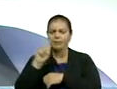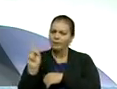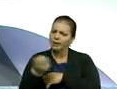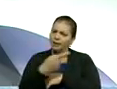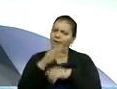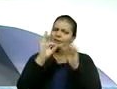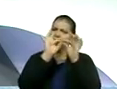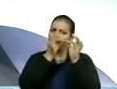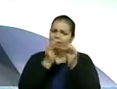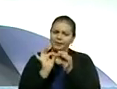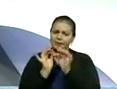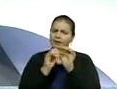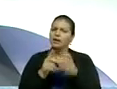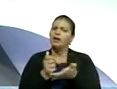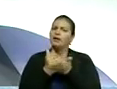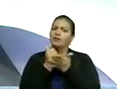Mayra,